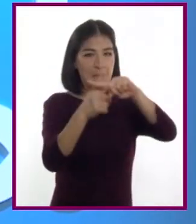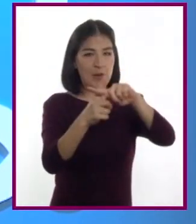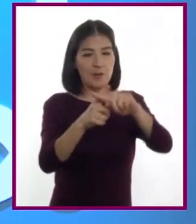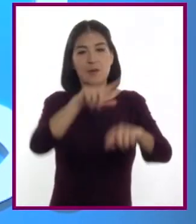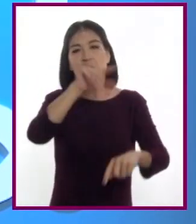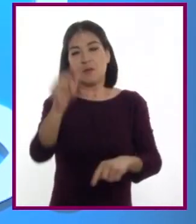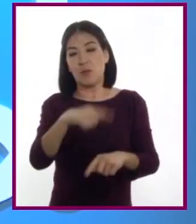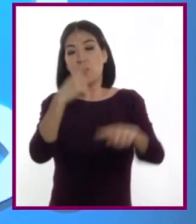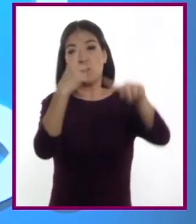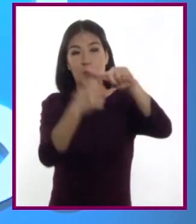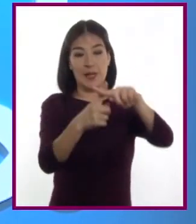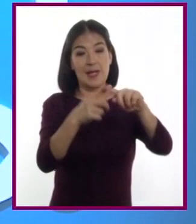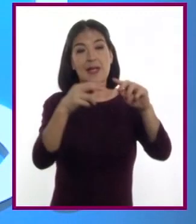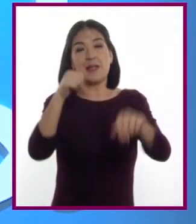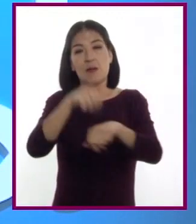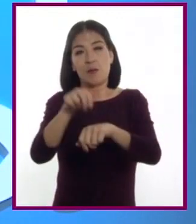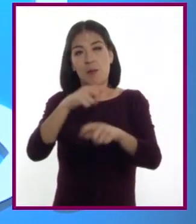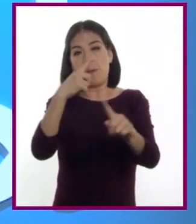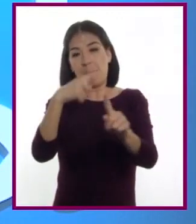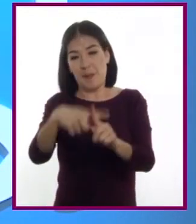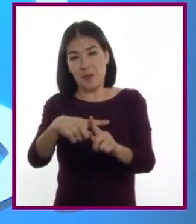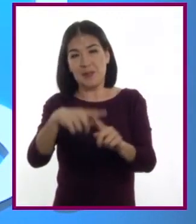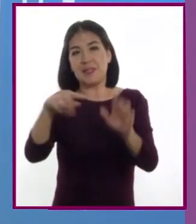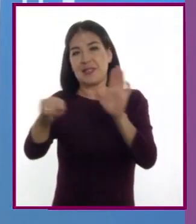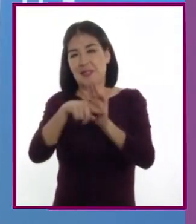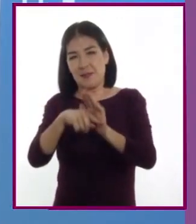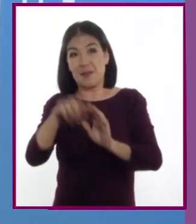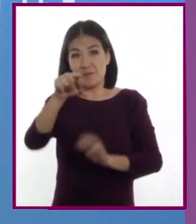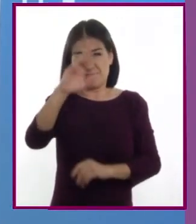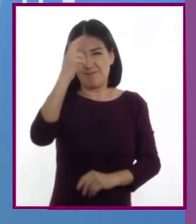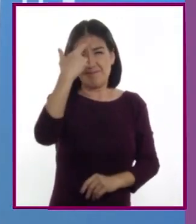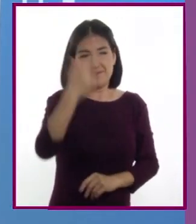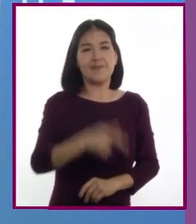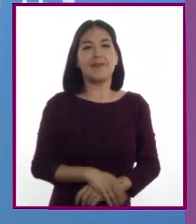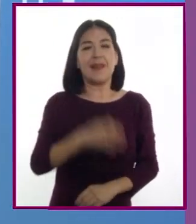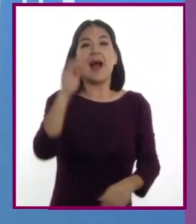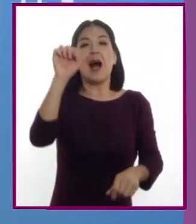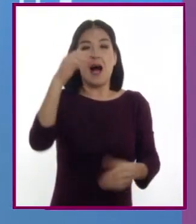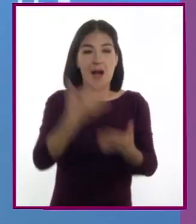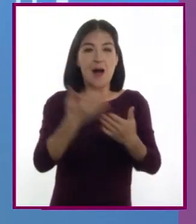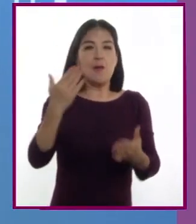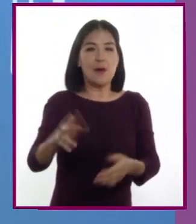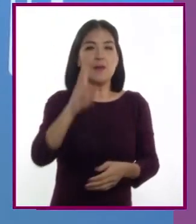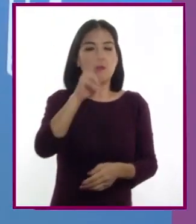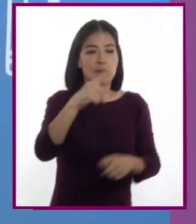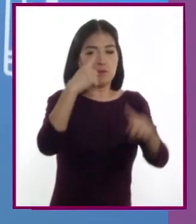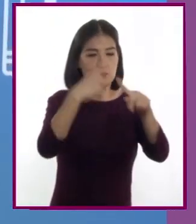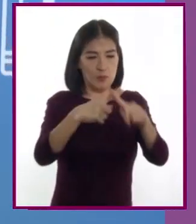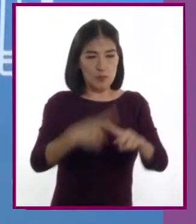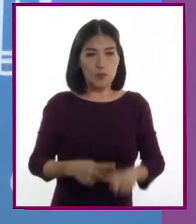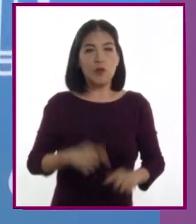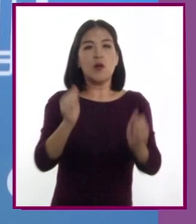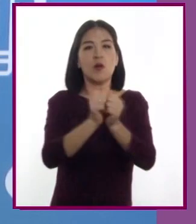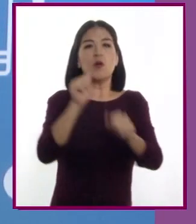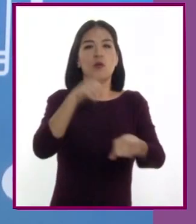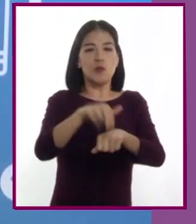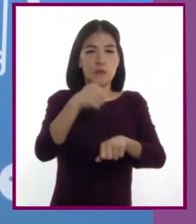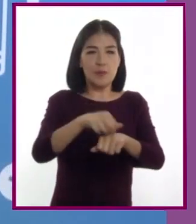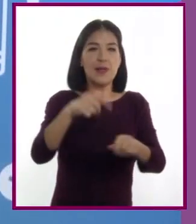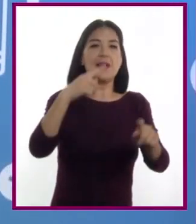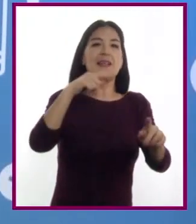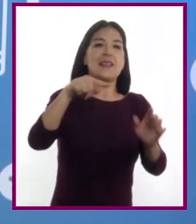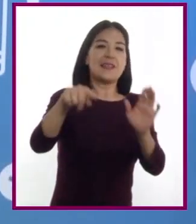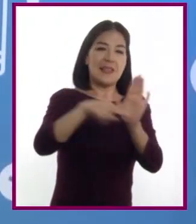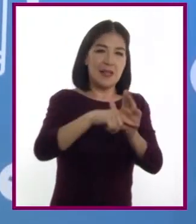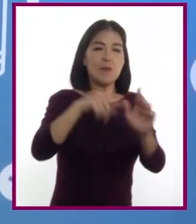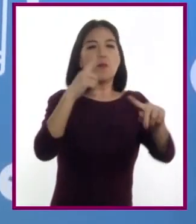número positivo por un número negativo. ¿Lo recuerdan? Ahora resolvamos multiplicaciones de números positivos y negativos.